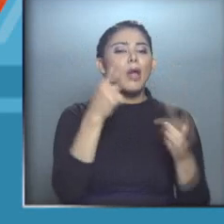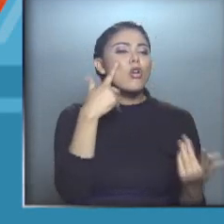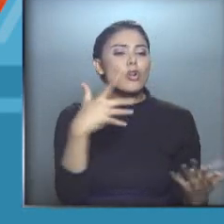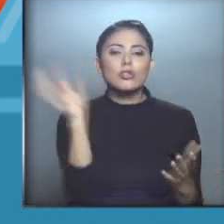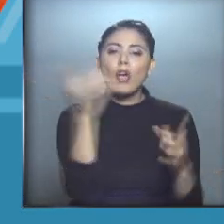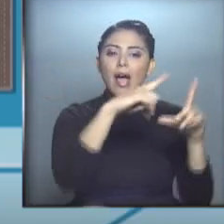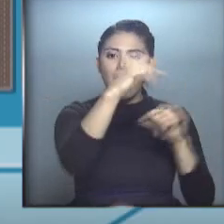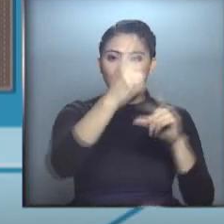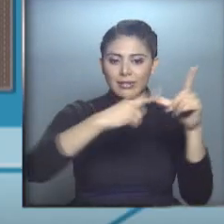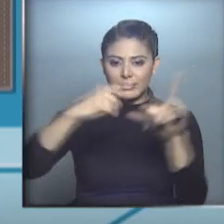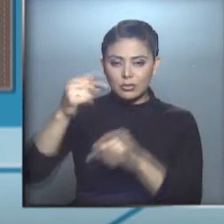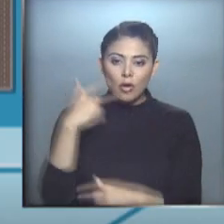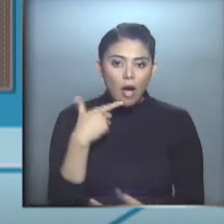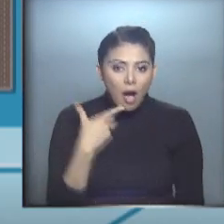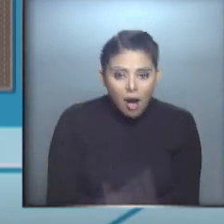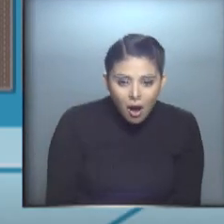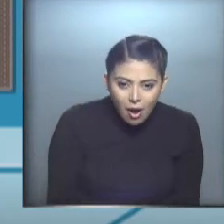las estrellas.